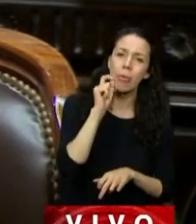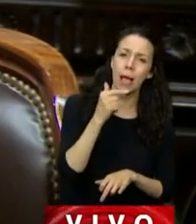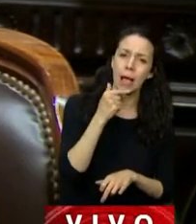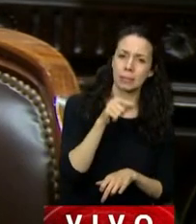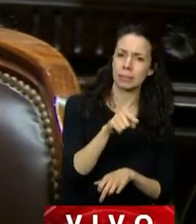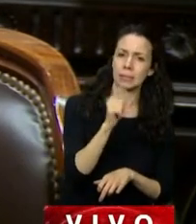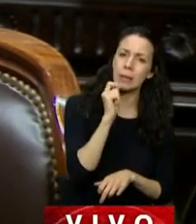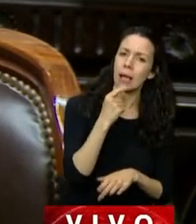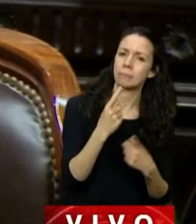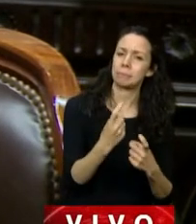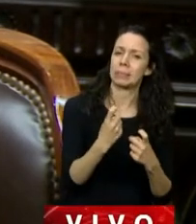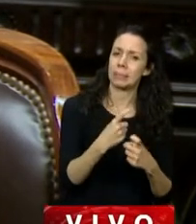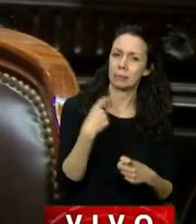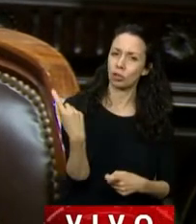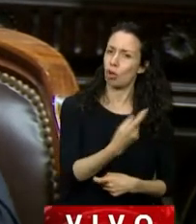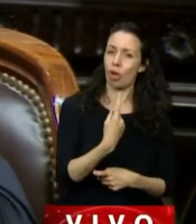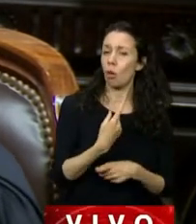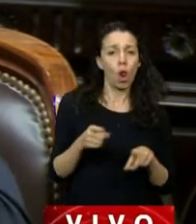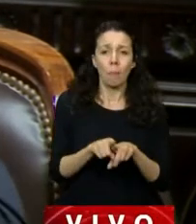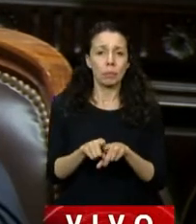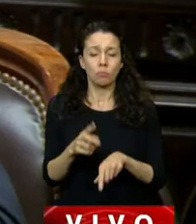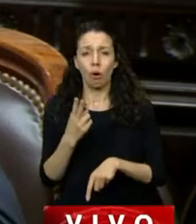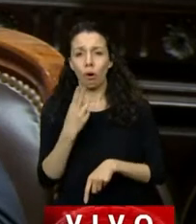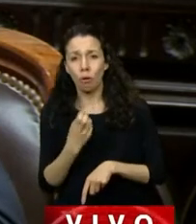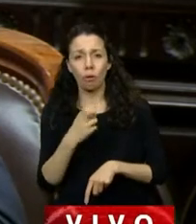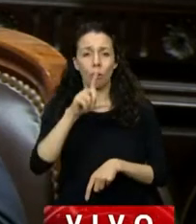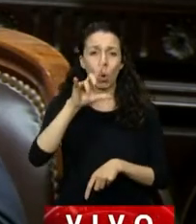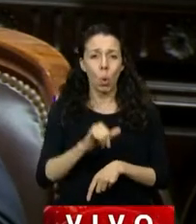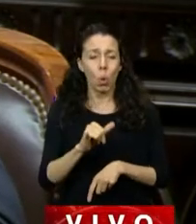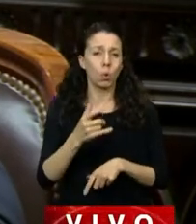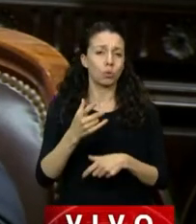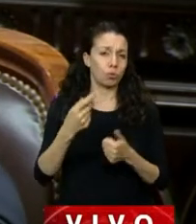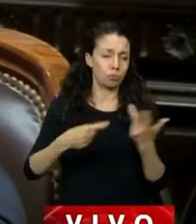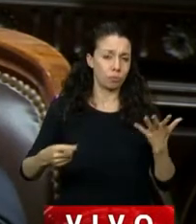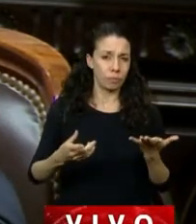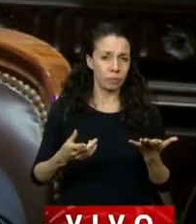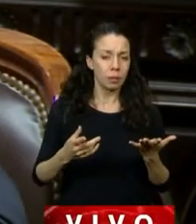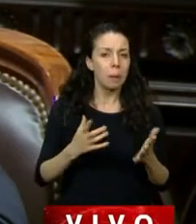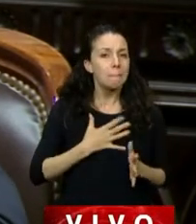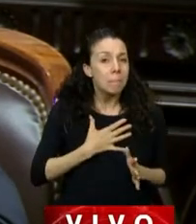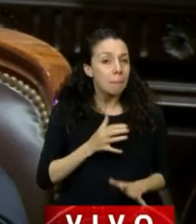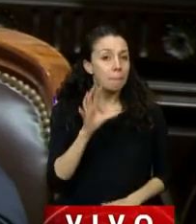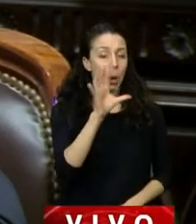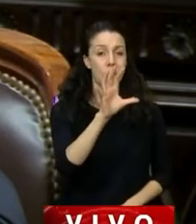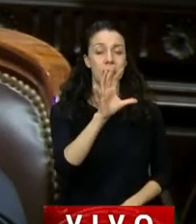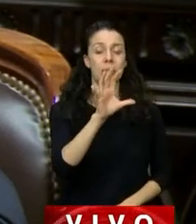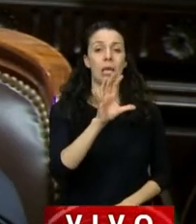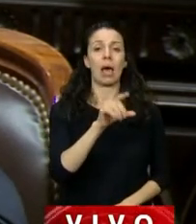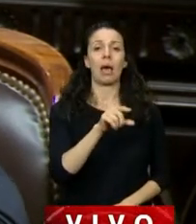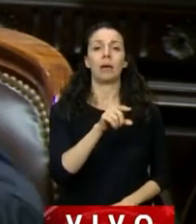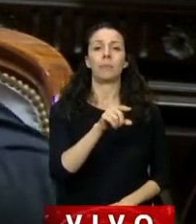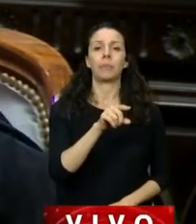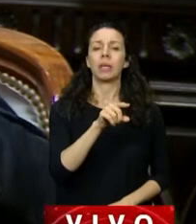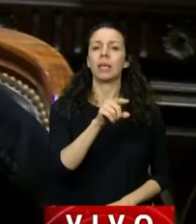agua y la electricidad. Y resulta que vemos que en el caso de mi provincia no supera la red en